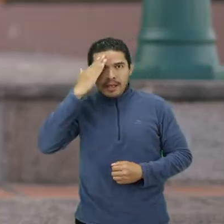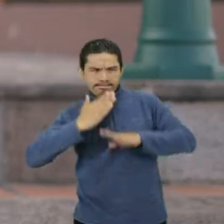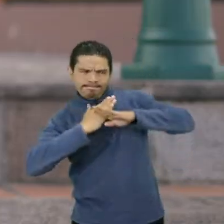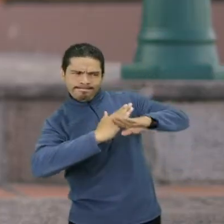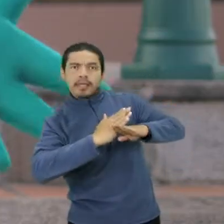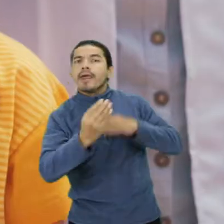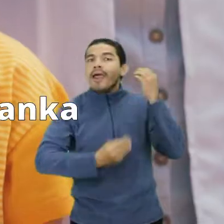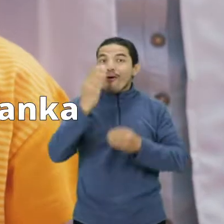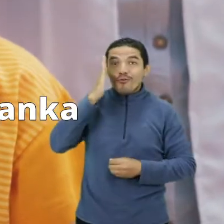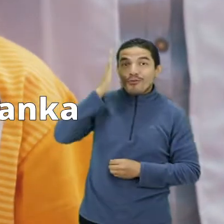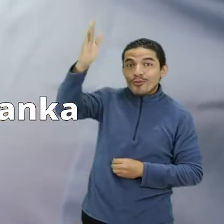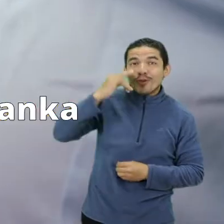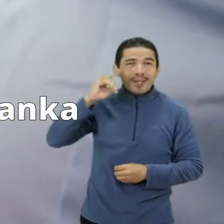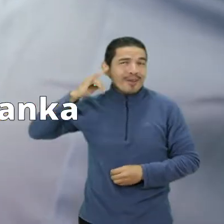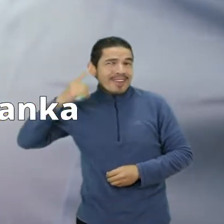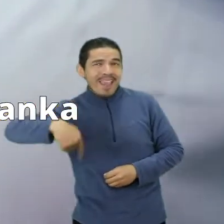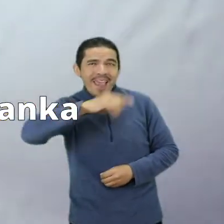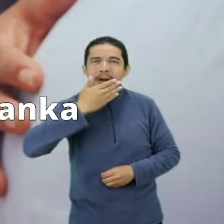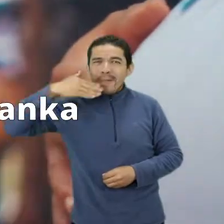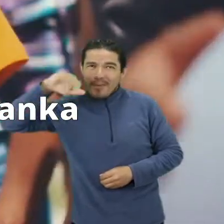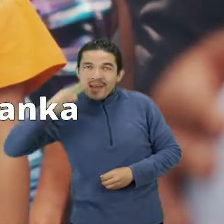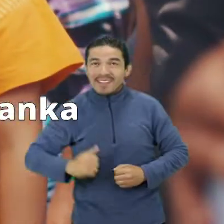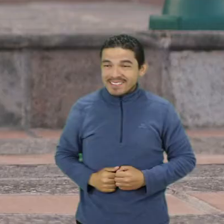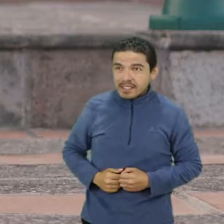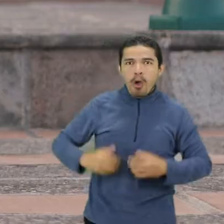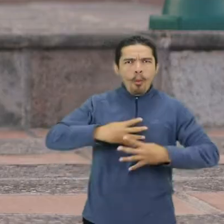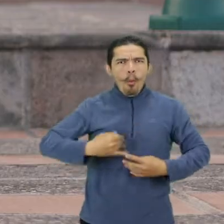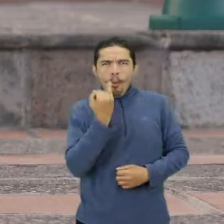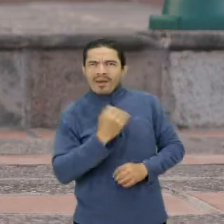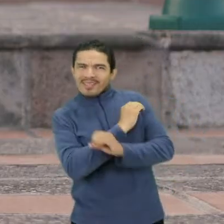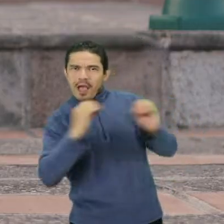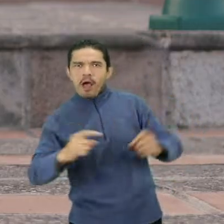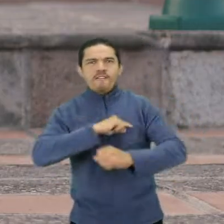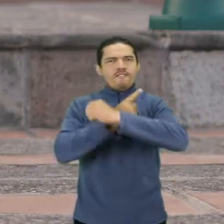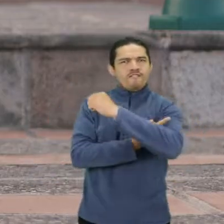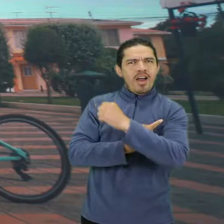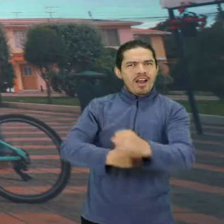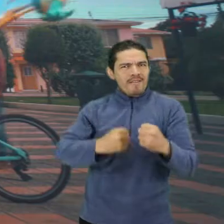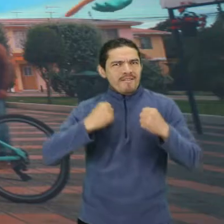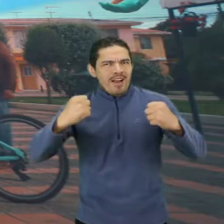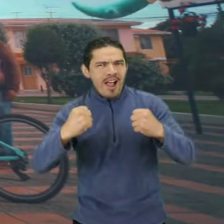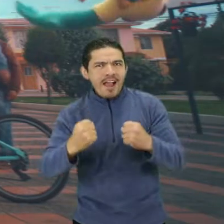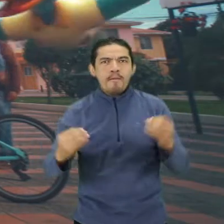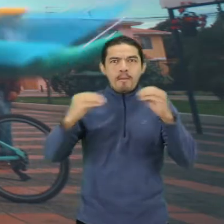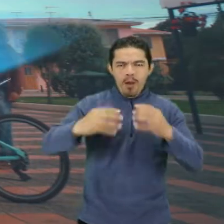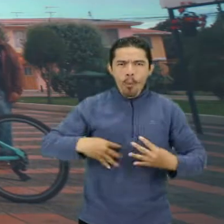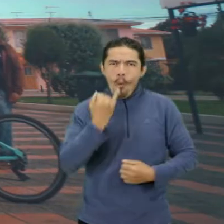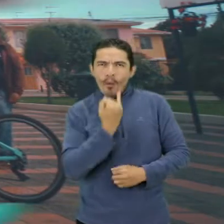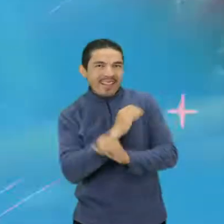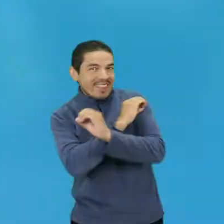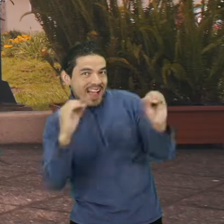sabemos cómo prevenirla el futuro de los niños será mejor en el sonido muy fuerte viento sin